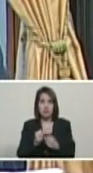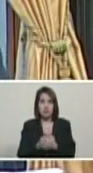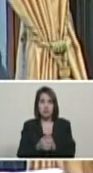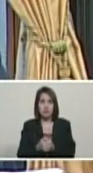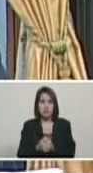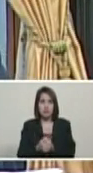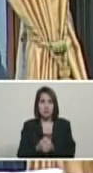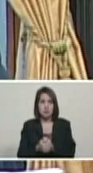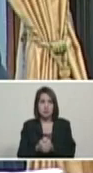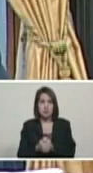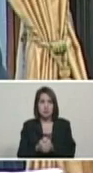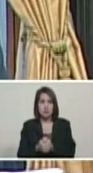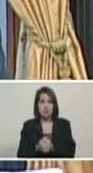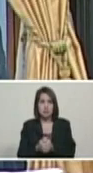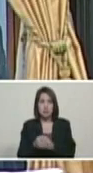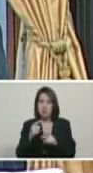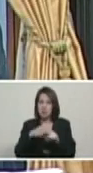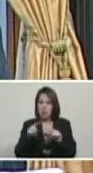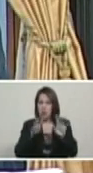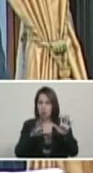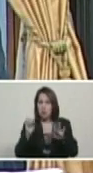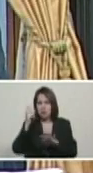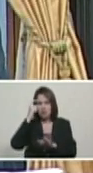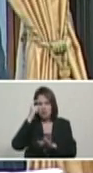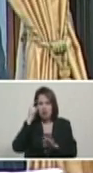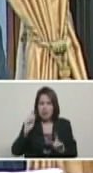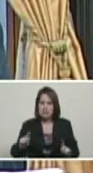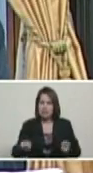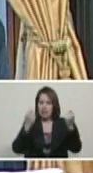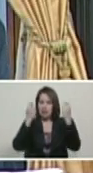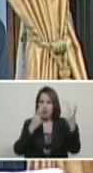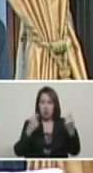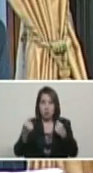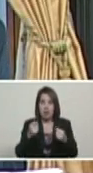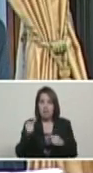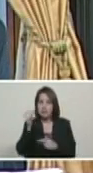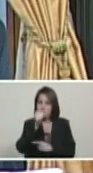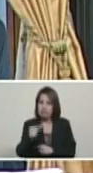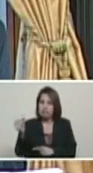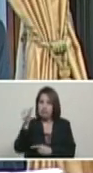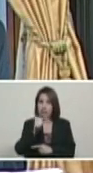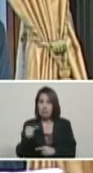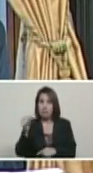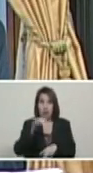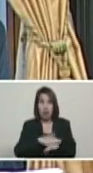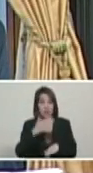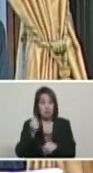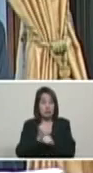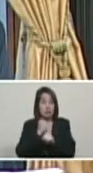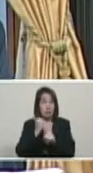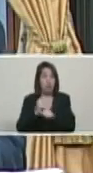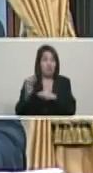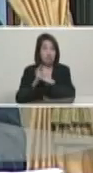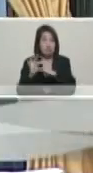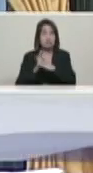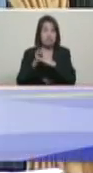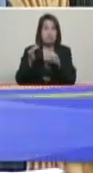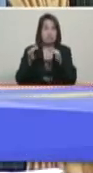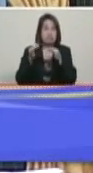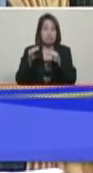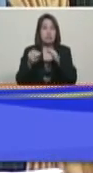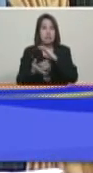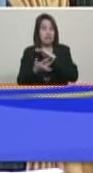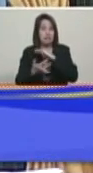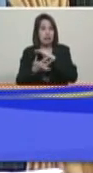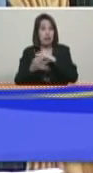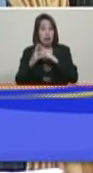Claro, los primeros 90 días del programa de recuperación económica tuvo que ser semanalmente porque estábamos trabajando una fórmula técnico-económica que nos